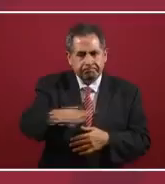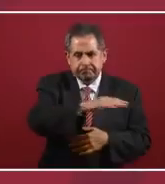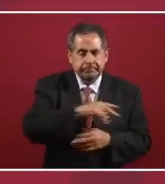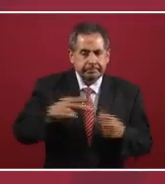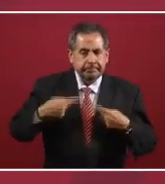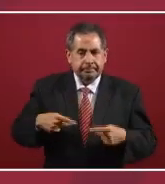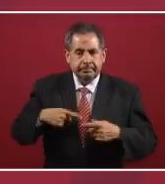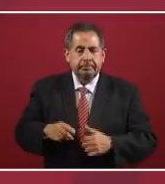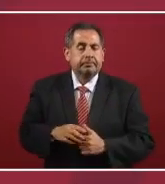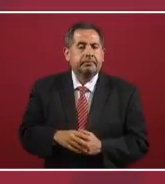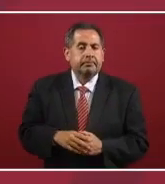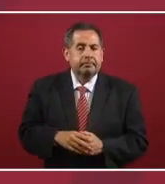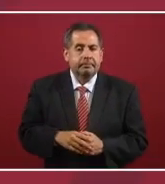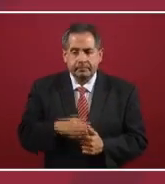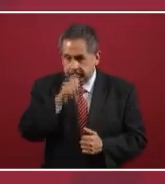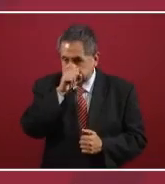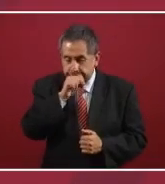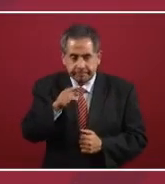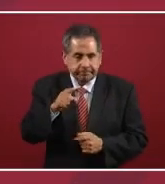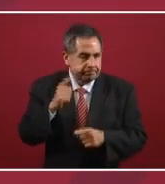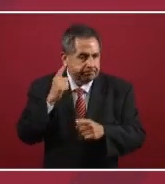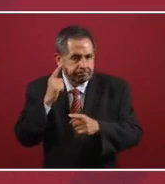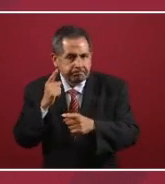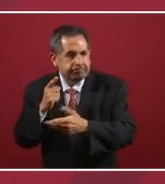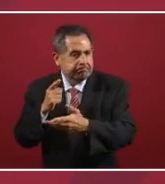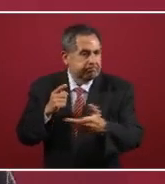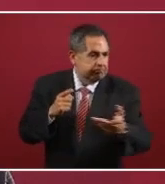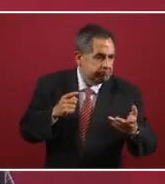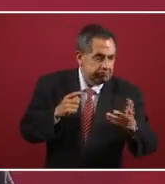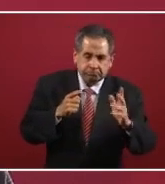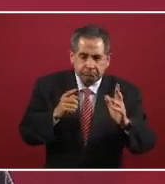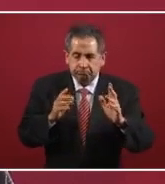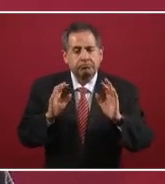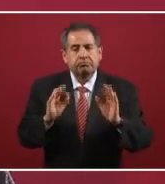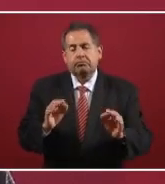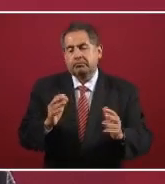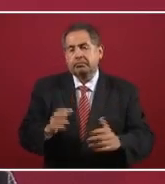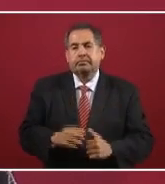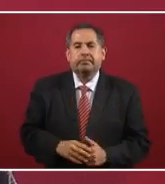ahora se escucha a los ciudadanos,